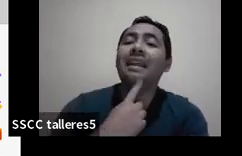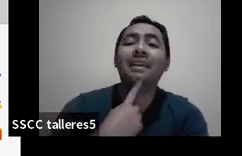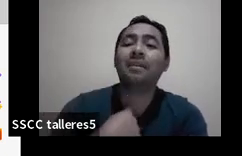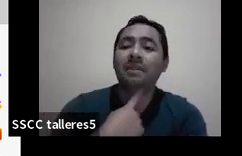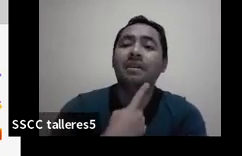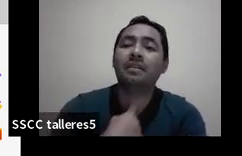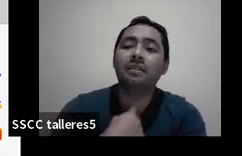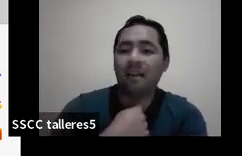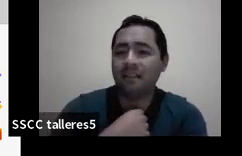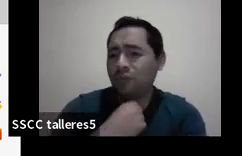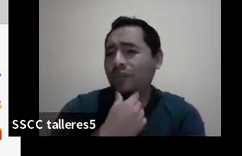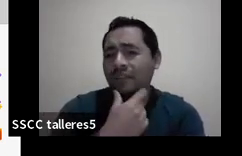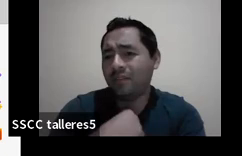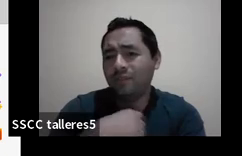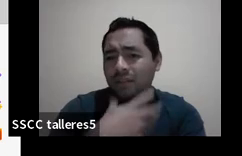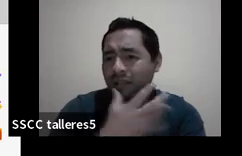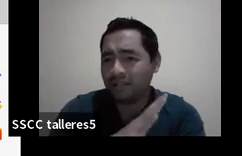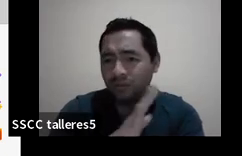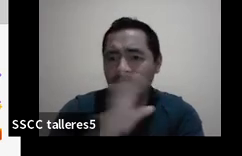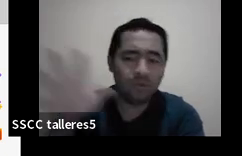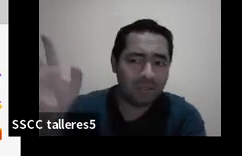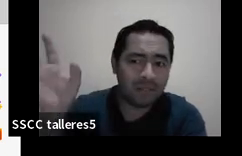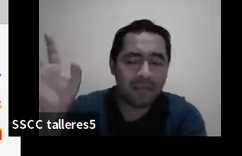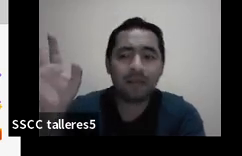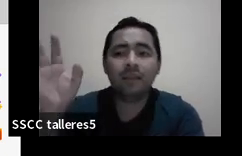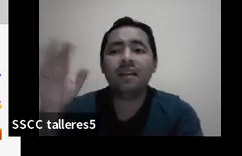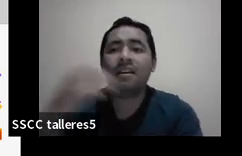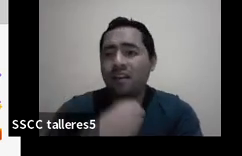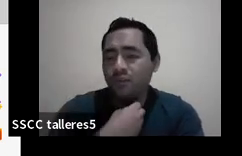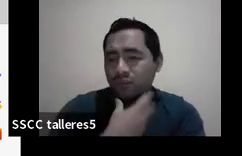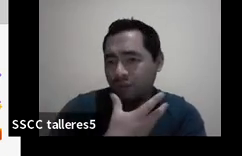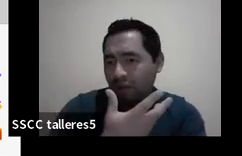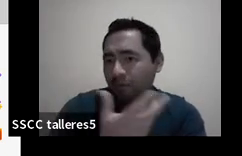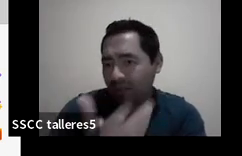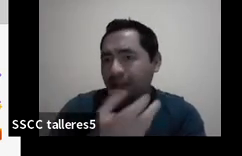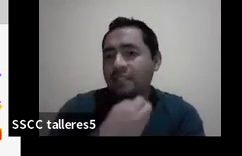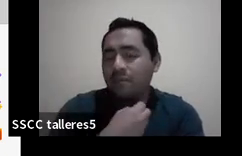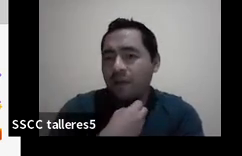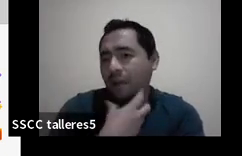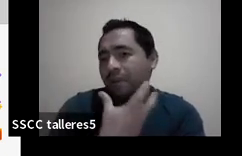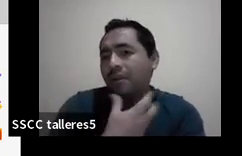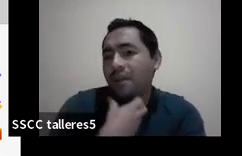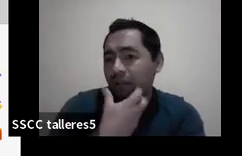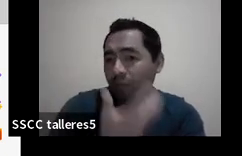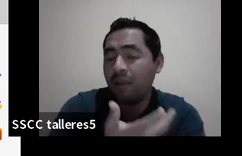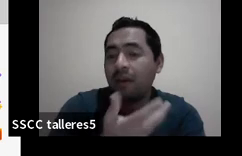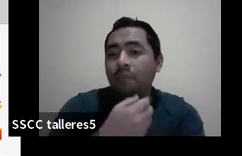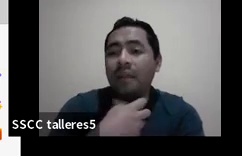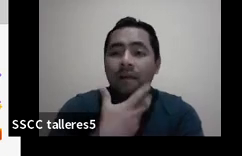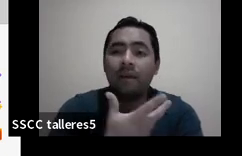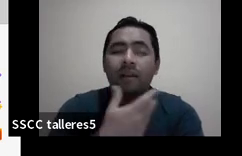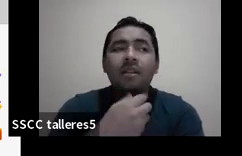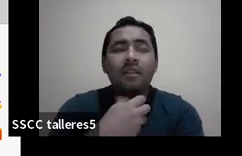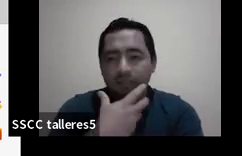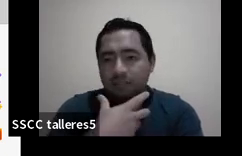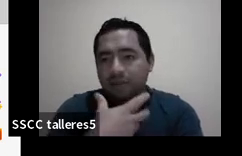está aquí la discapacidad. Acá está todo intacto, acá está todo está bien. Hay sordos, como te dije, ya han aprendido a hablar y